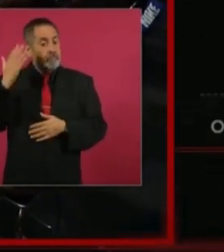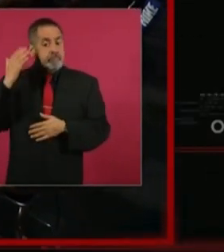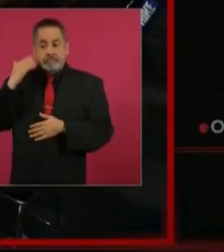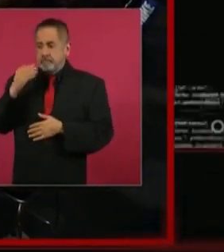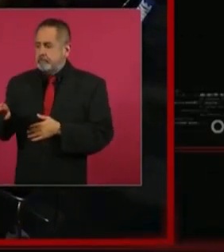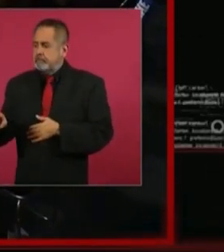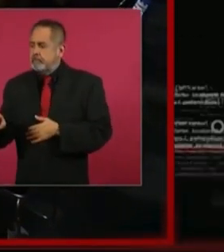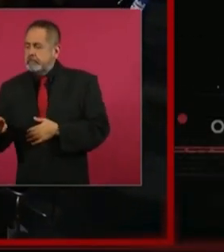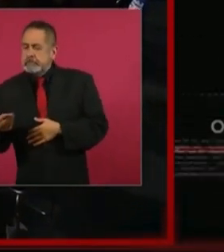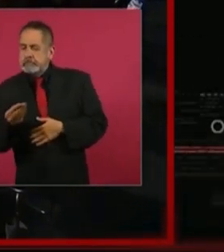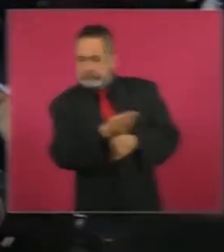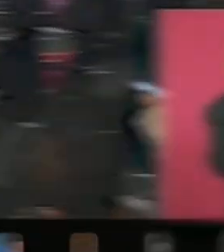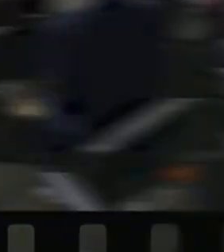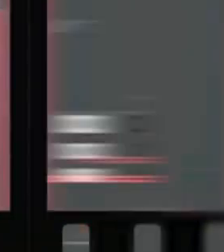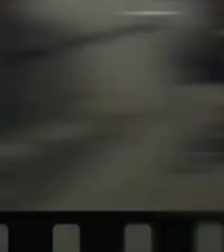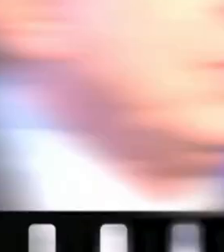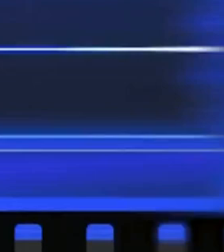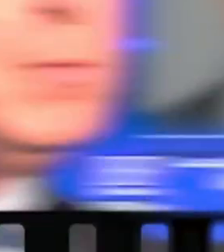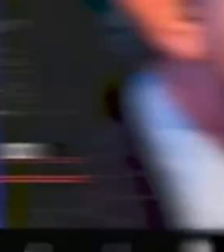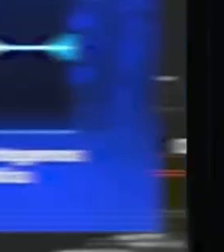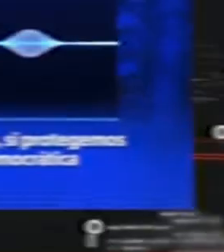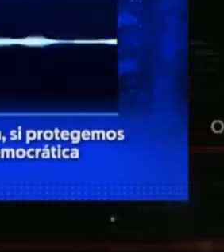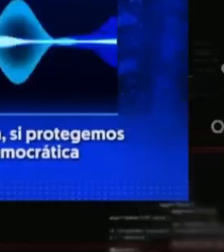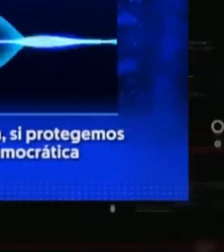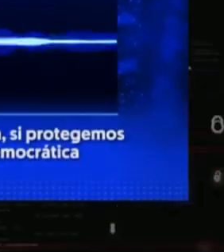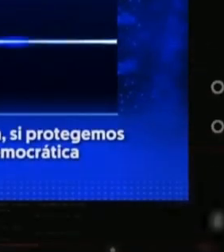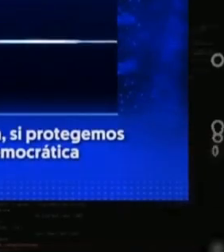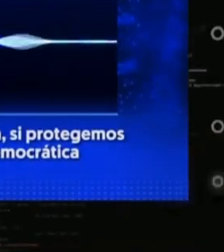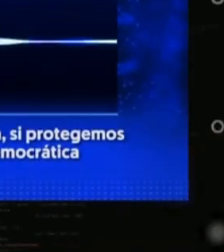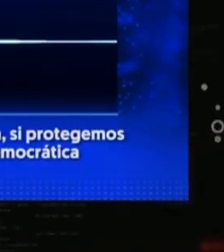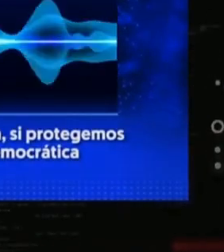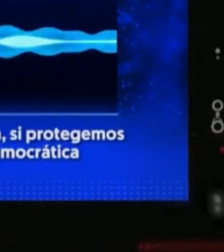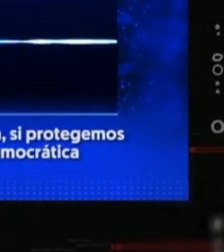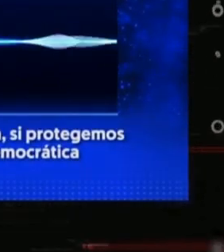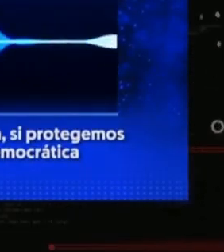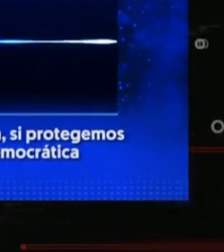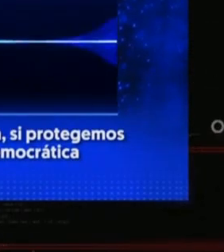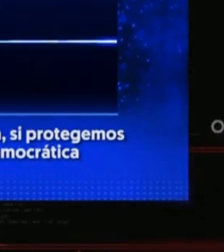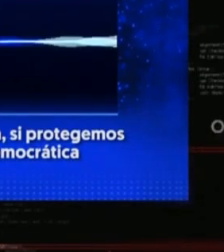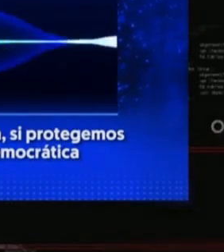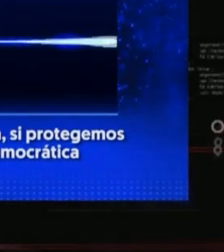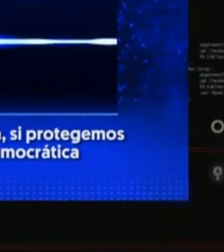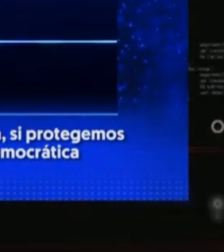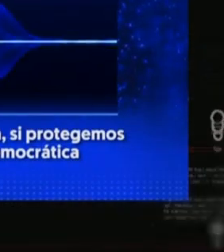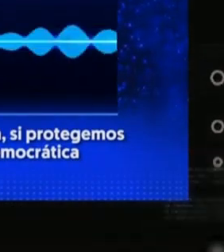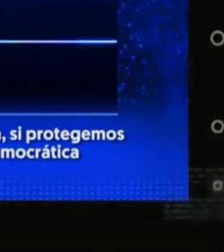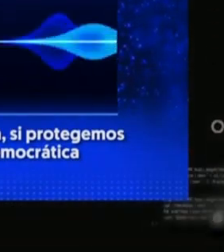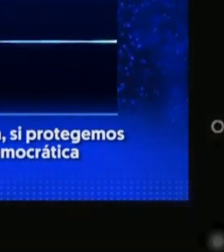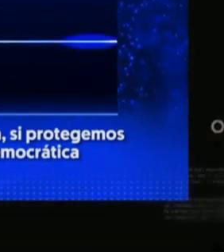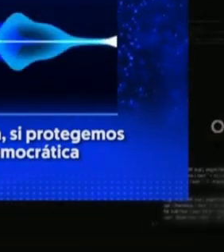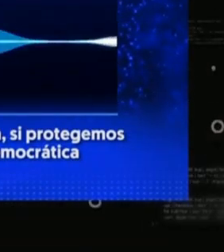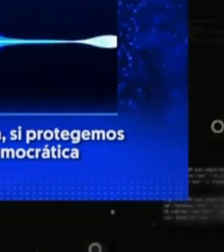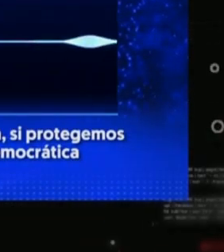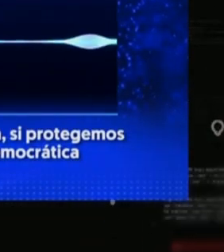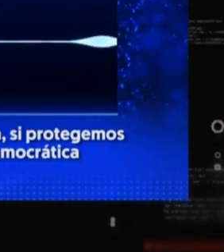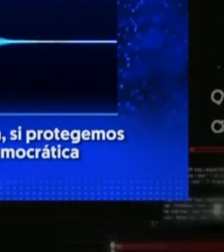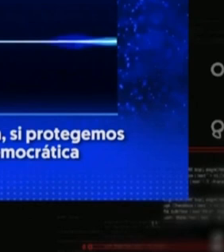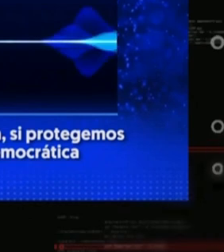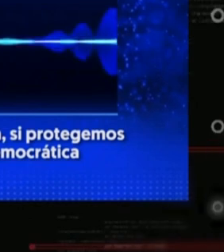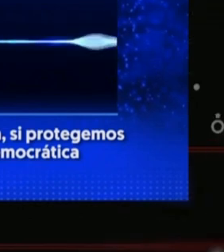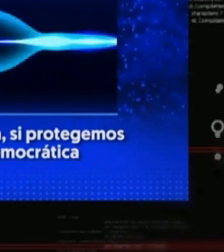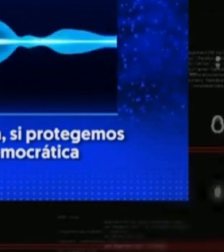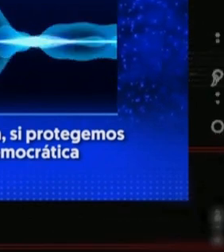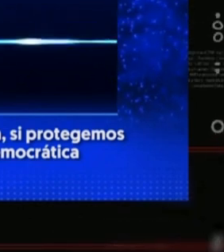los ferrocarriles nacionales? Sin responder a las preguntas, Ernesto Cedillo desvió el tema